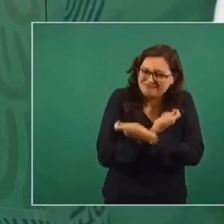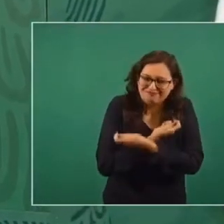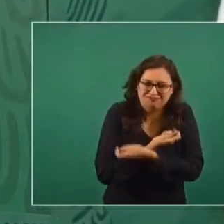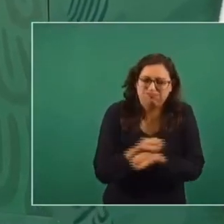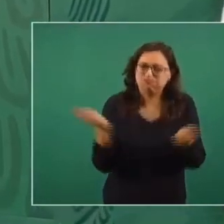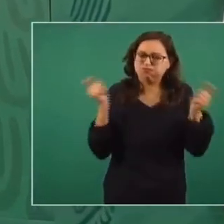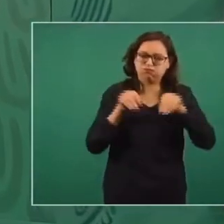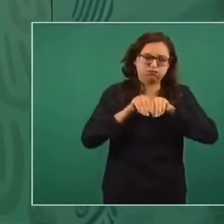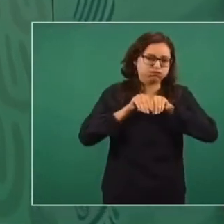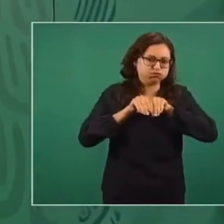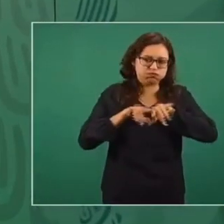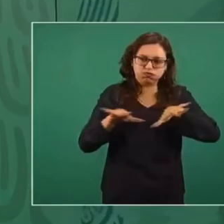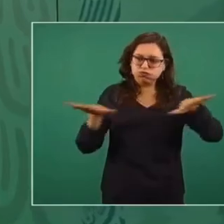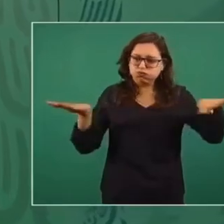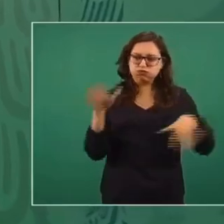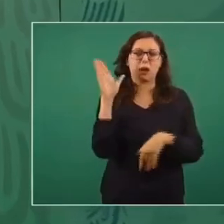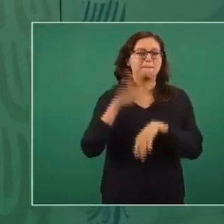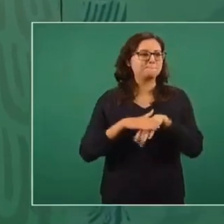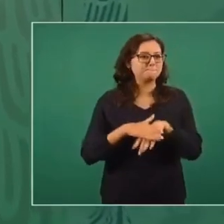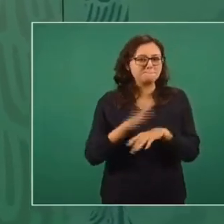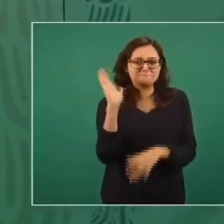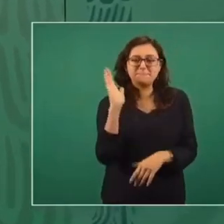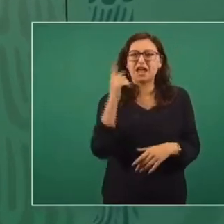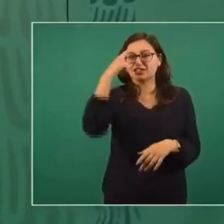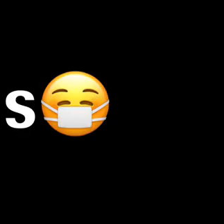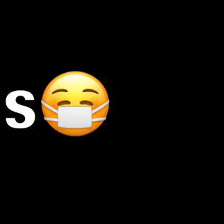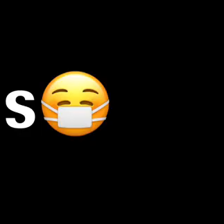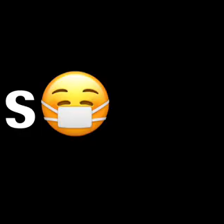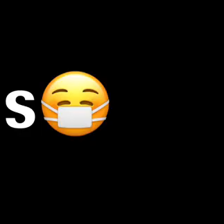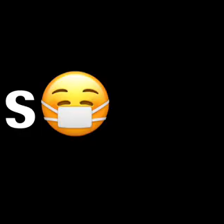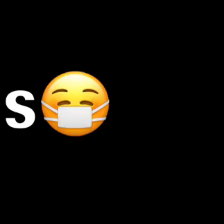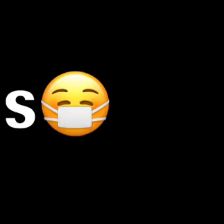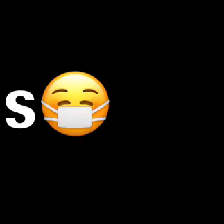la vacuna que sea más conveniente para cada territorio.